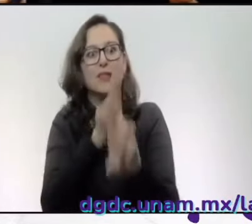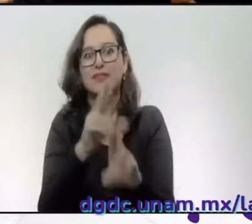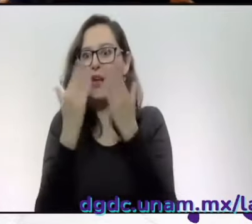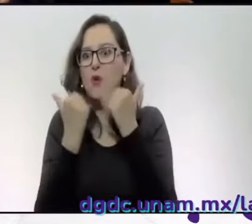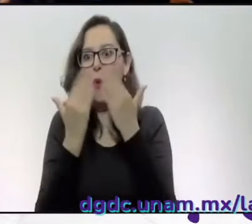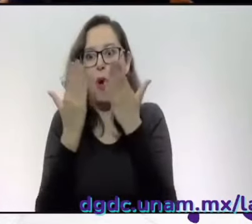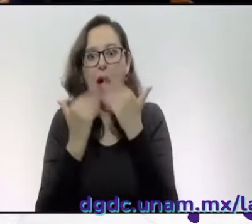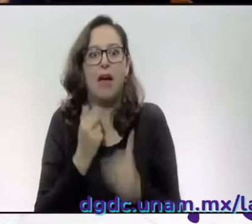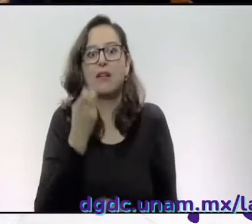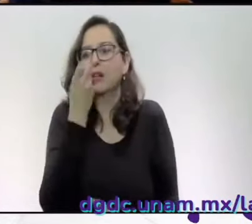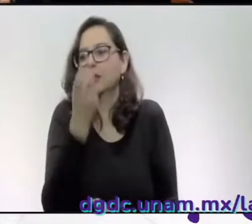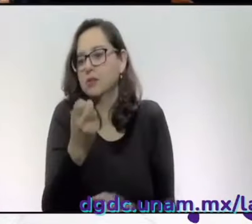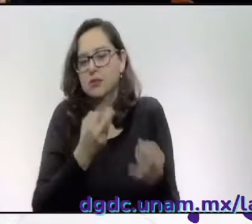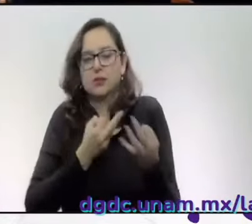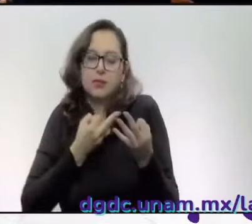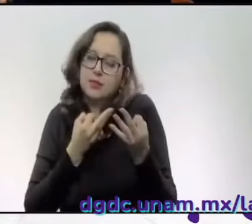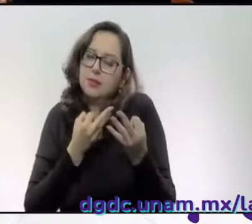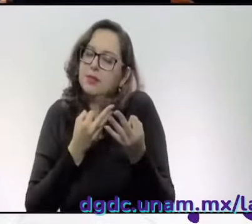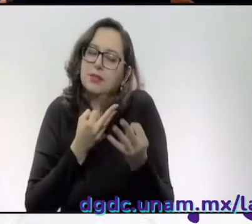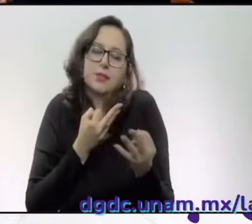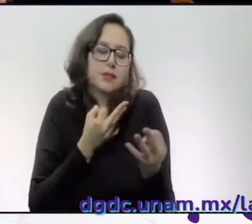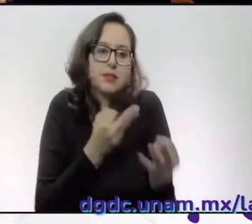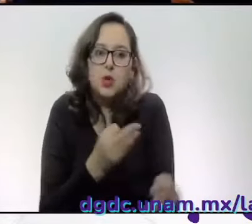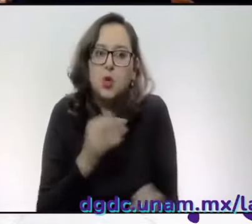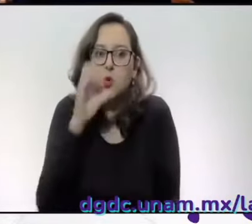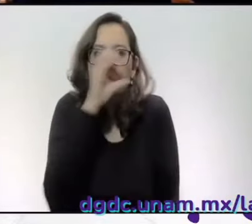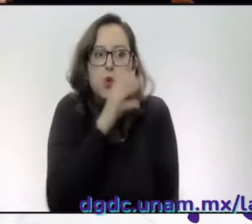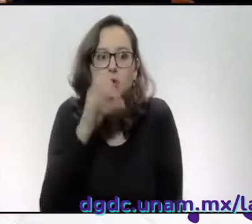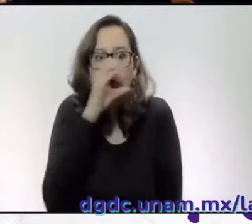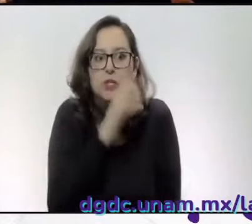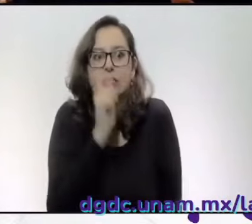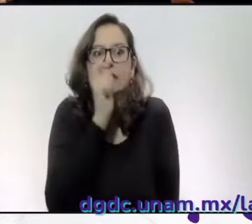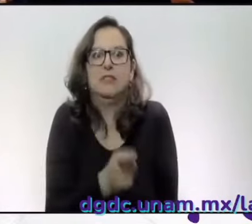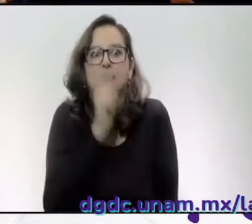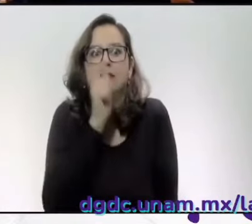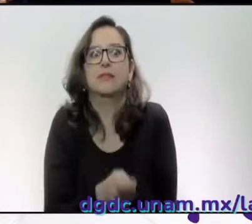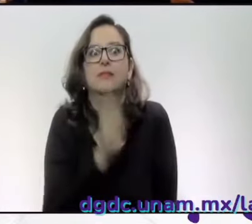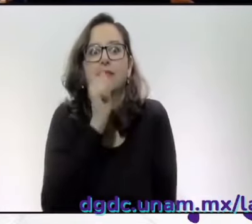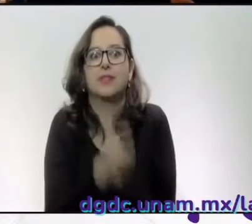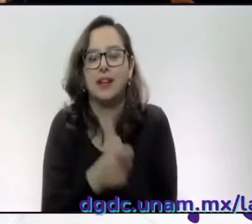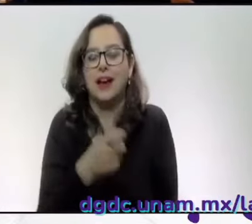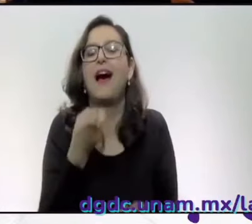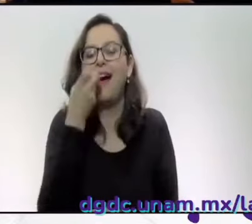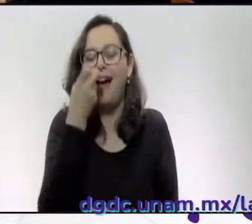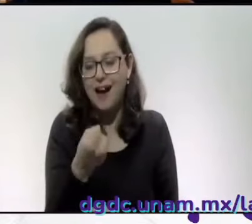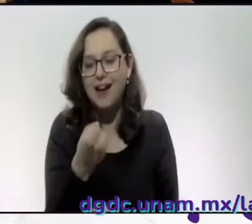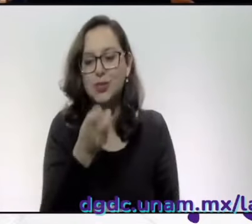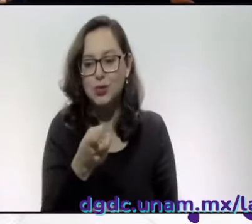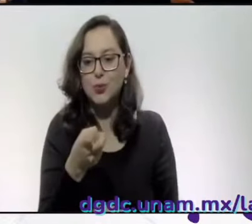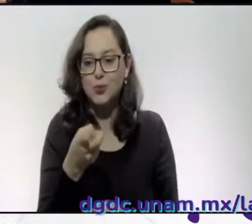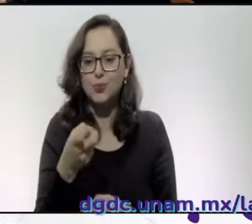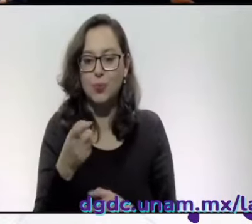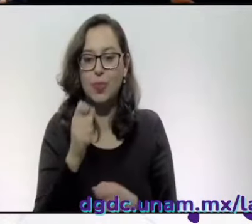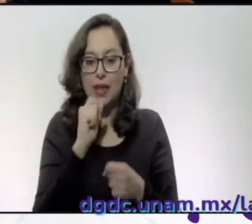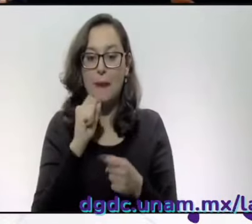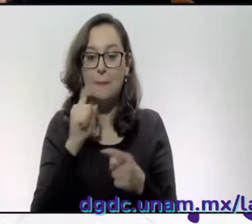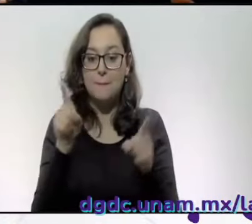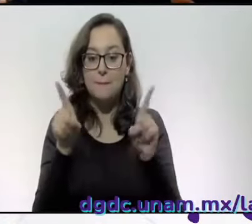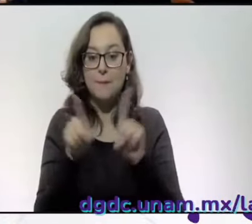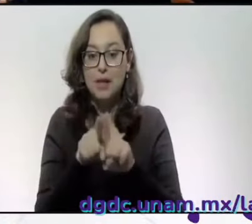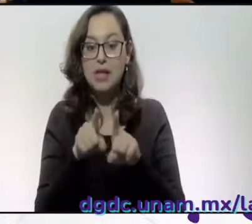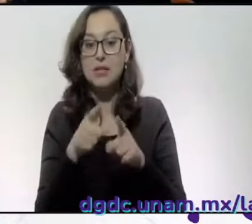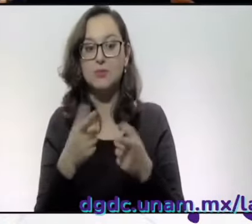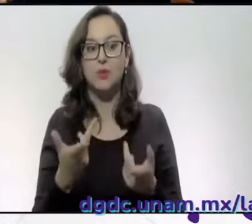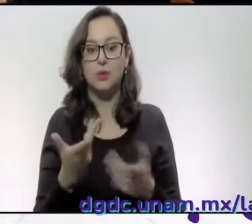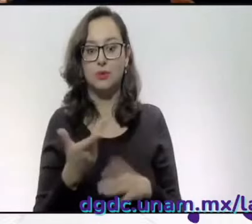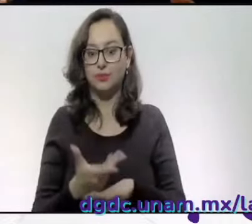hay una incógnita, pues a uno le pica la curiosidad de qué podría estar pasando ahí. Todo este asunto de que mencionó Gaby de la evaporación de los agujeros negros